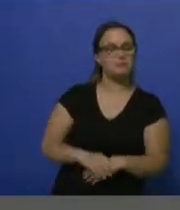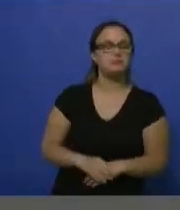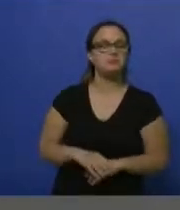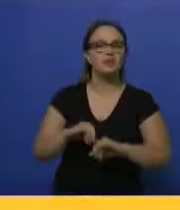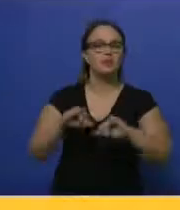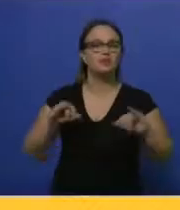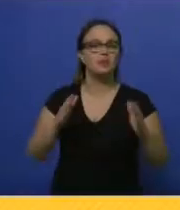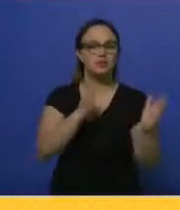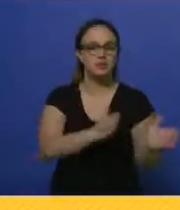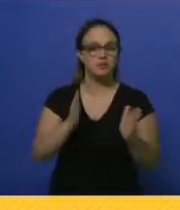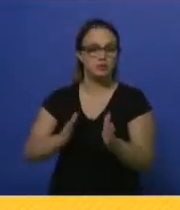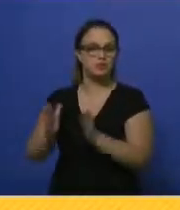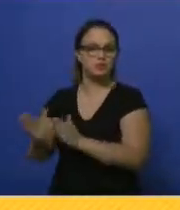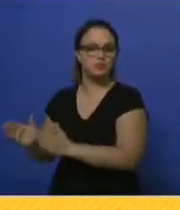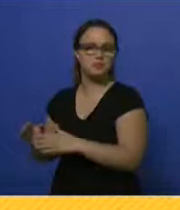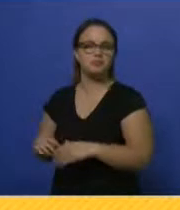servicios y estamos con él.